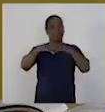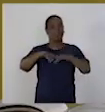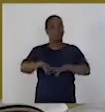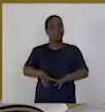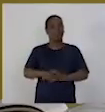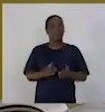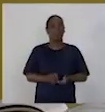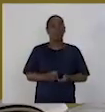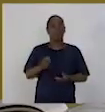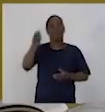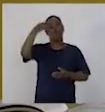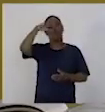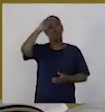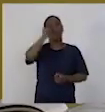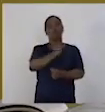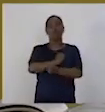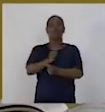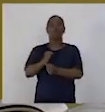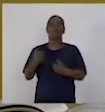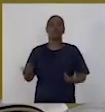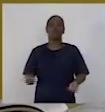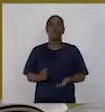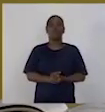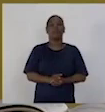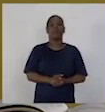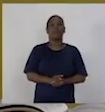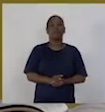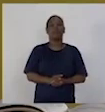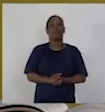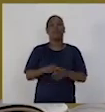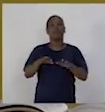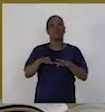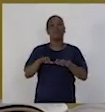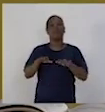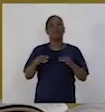que lo encontraremos en la página web